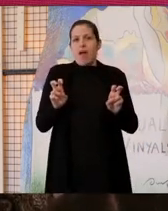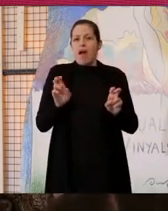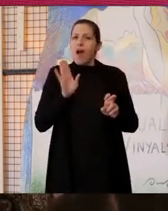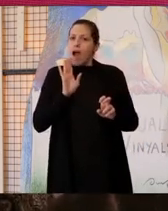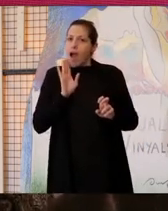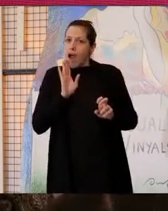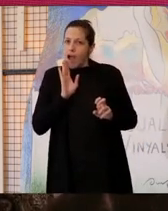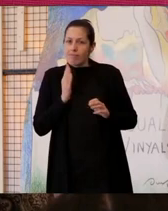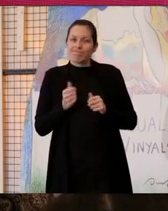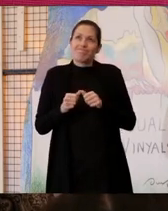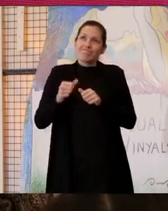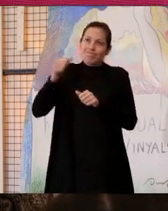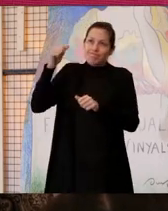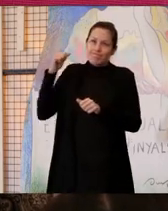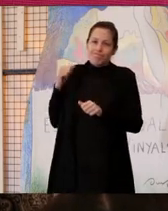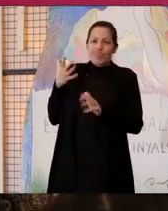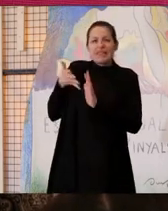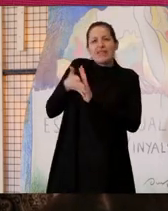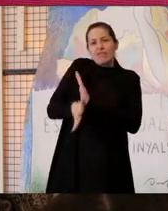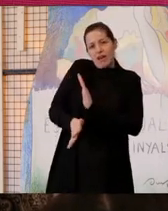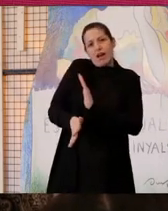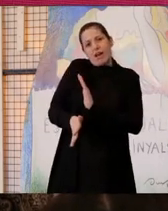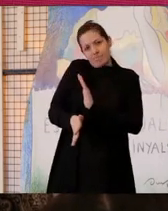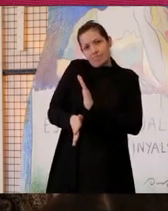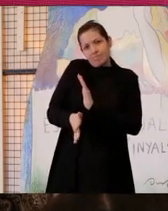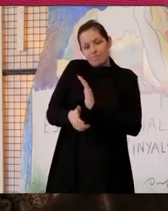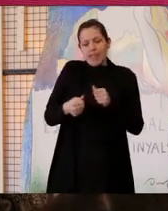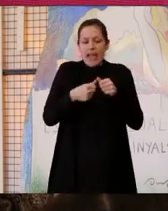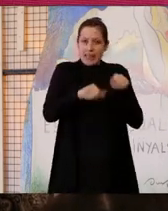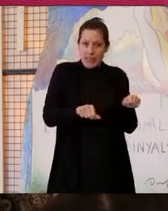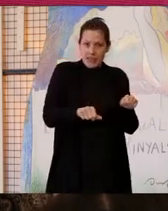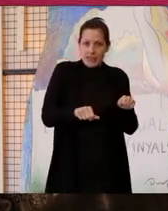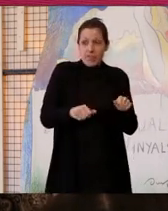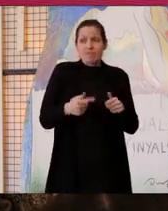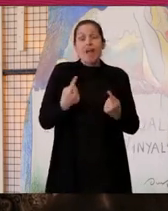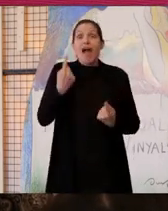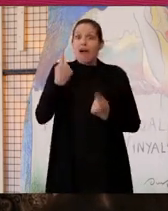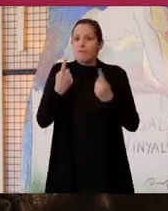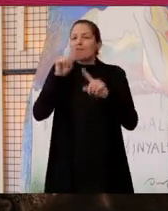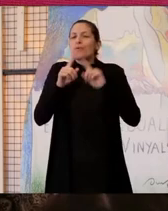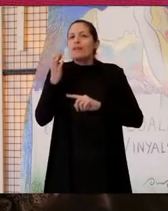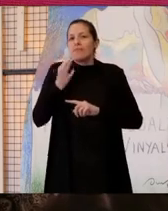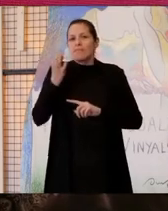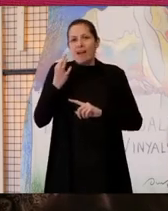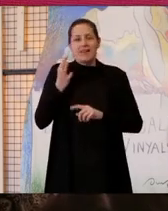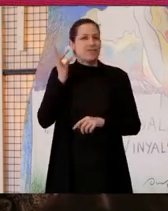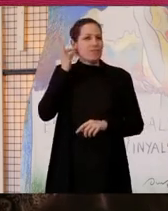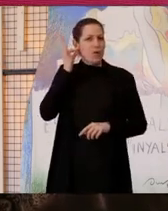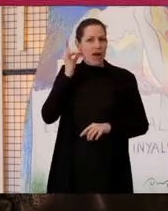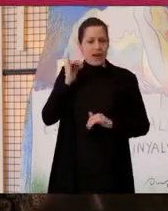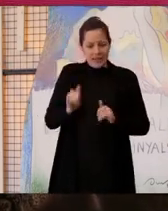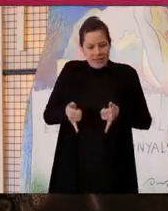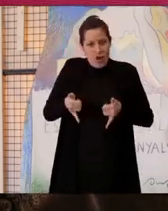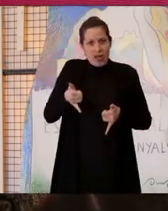se dieron cuenta que muchas mujeres llegaban con tacones Y entonces se notaba que eran chicas aunque fuera detrás de un biombo